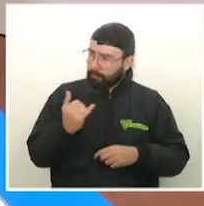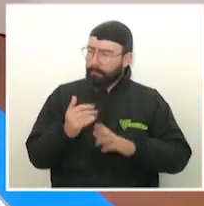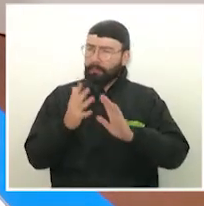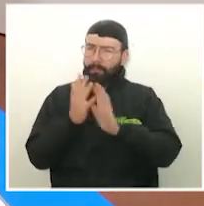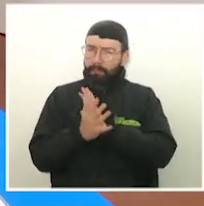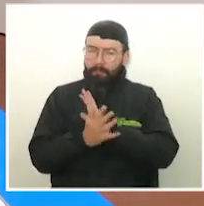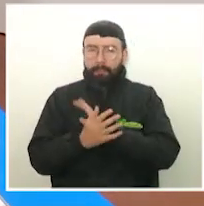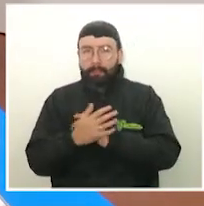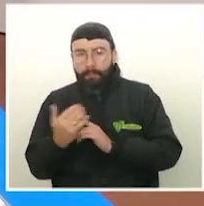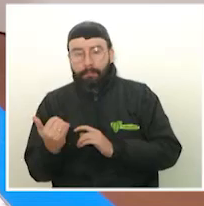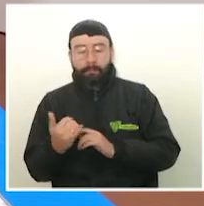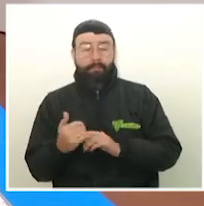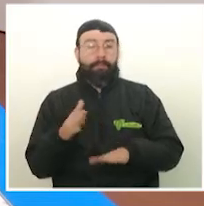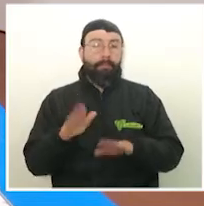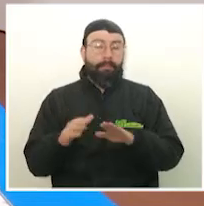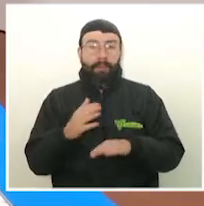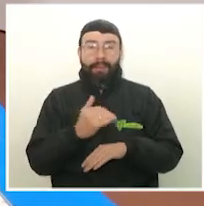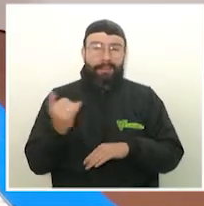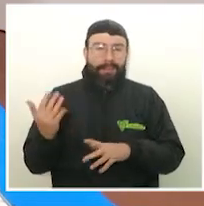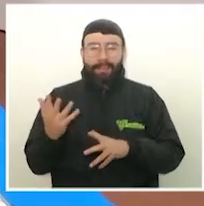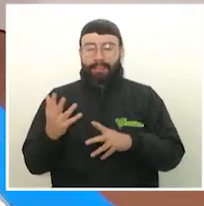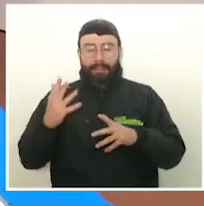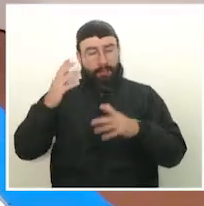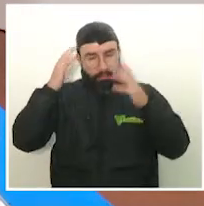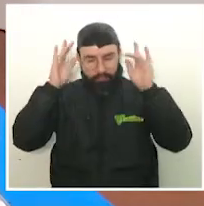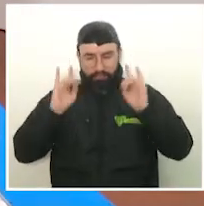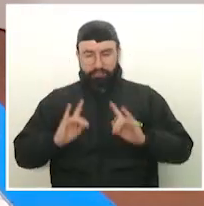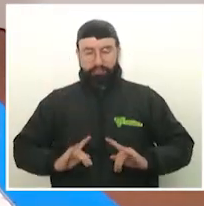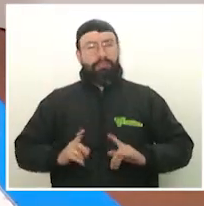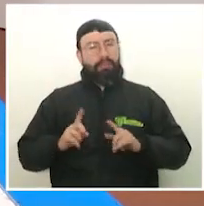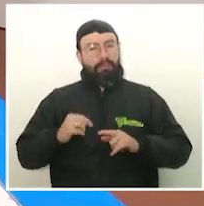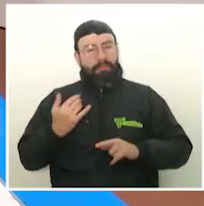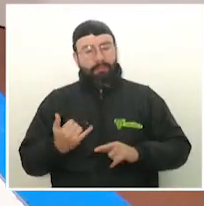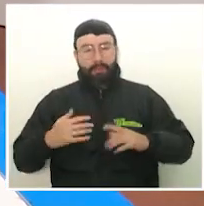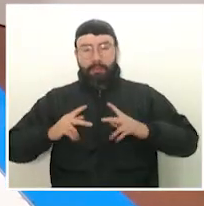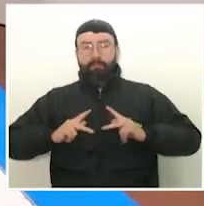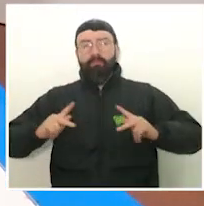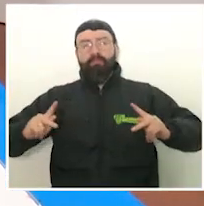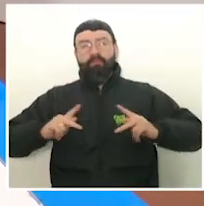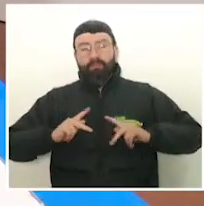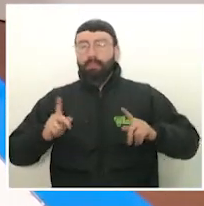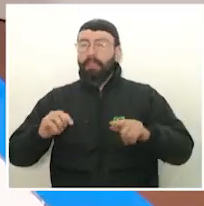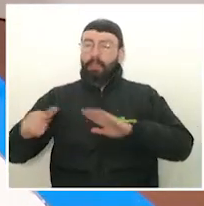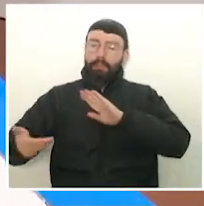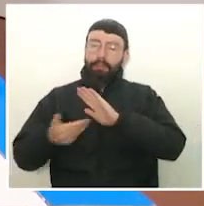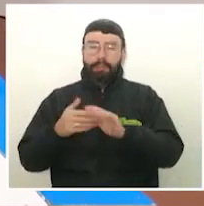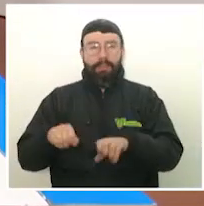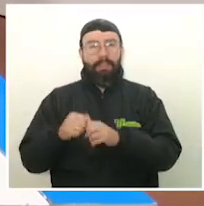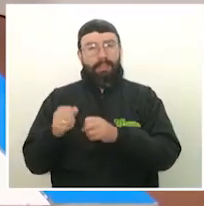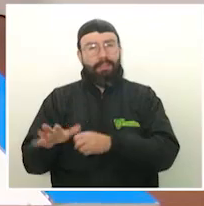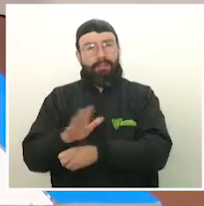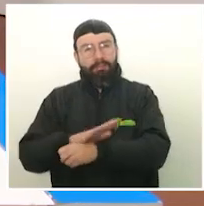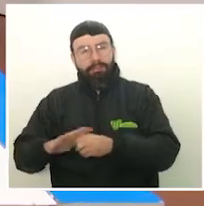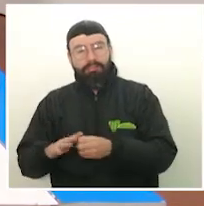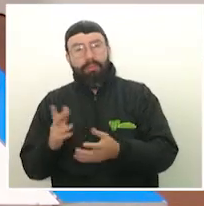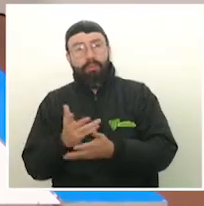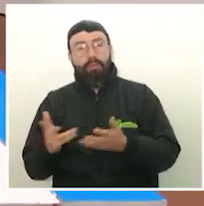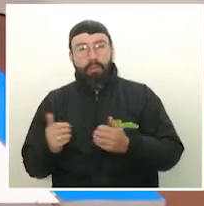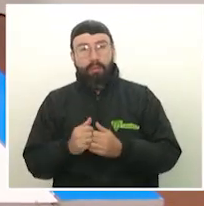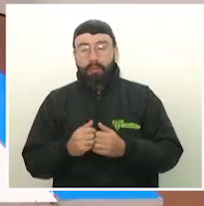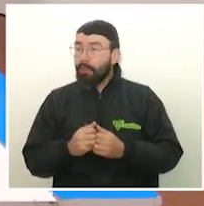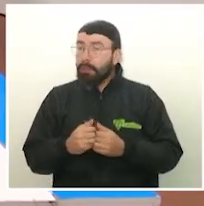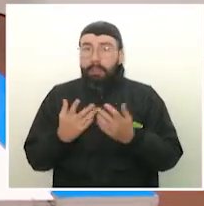parte neurodegenerativa, todo nuestro sistema pulmonar que se puede ver afectado por el medio ambiente. Queremos ver también